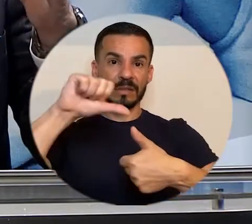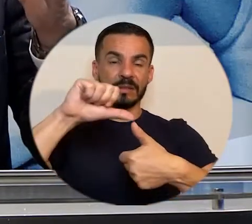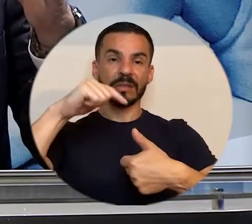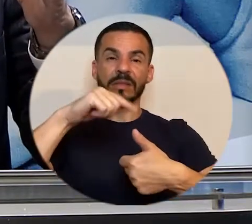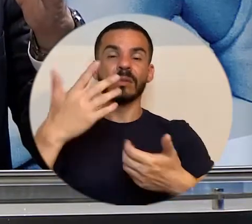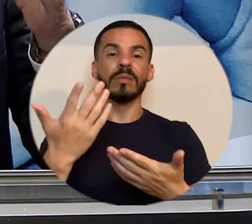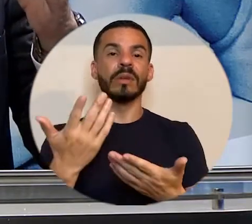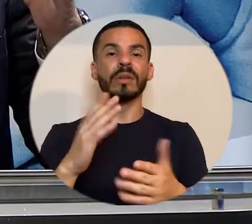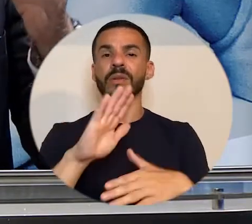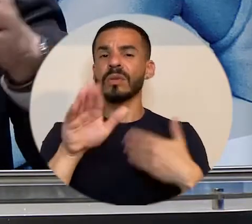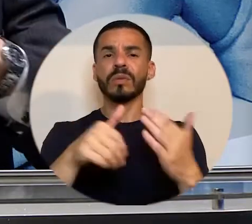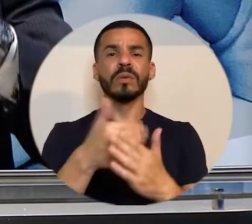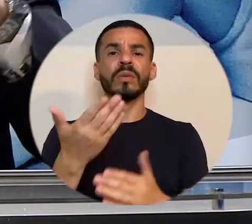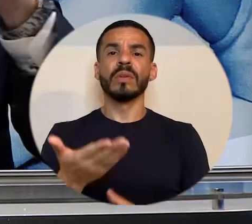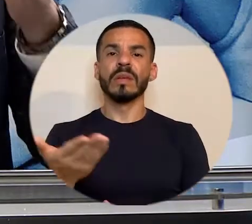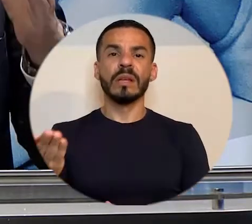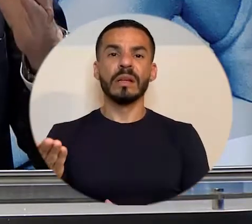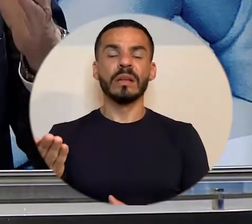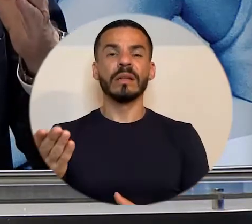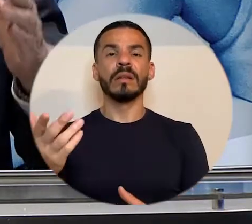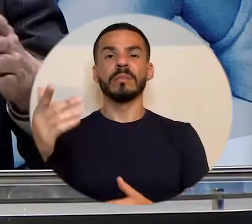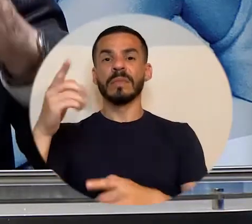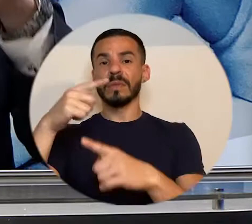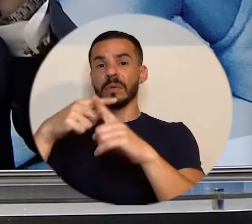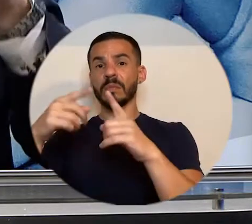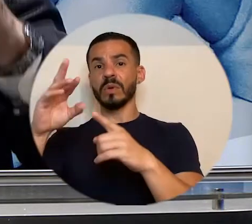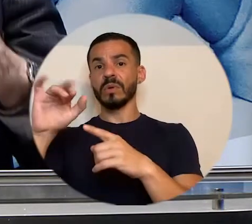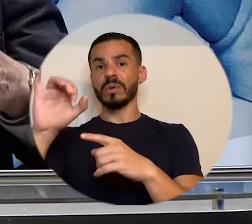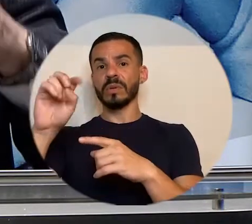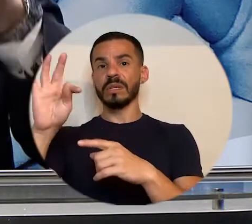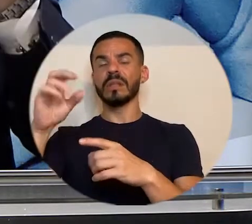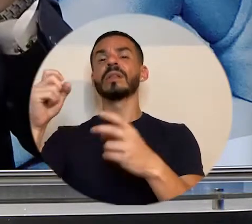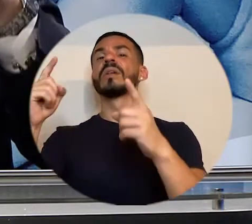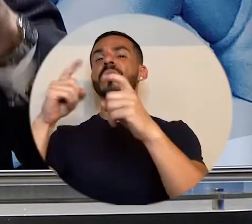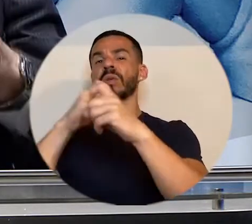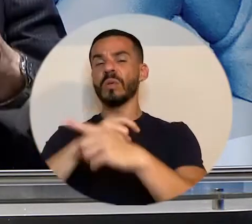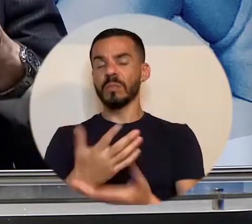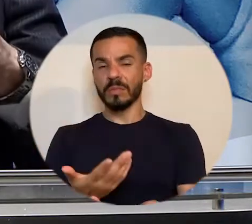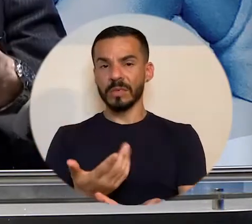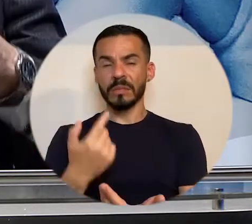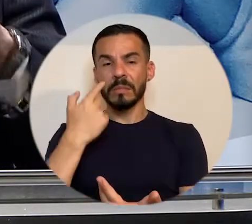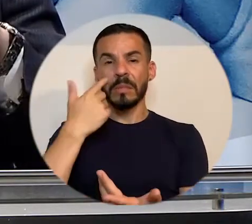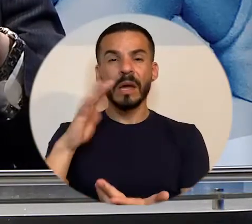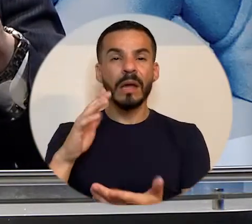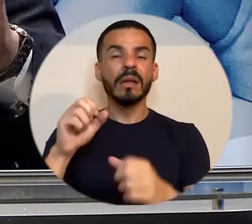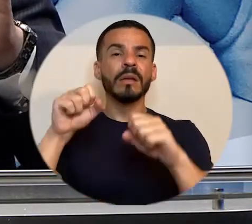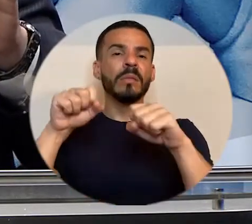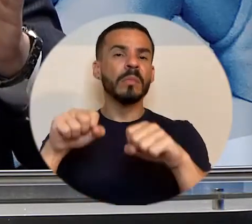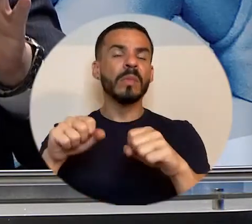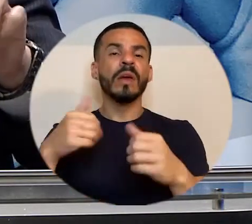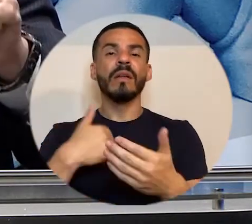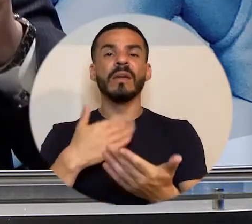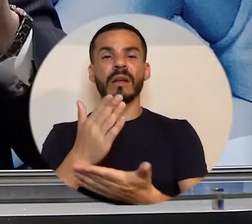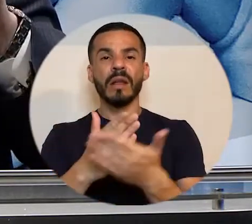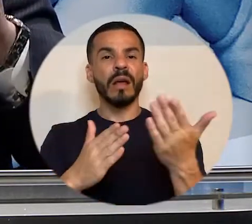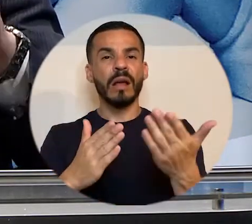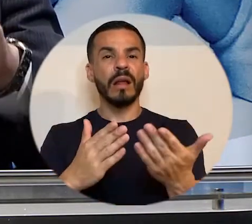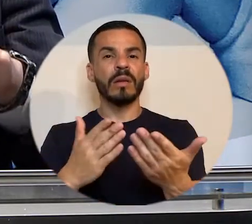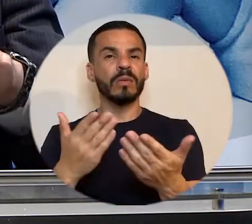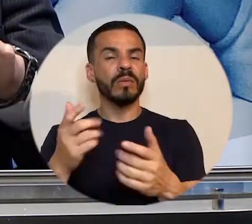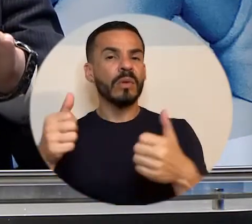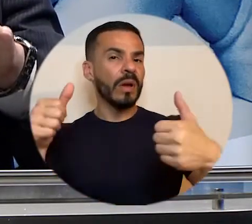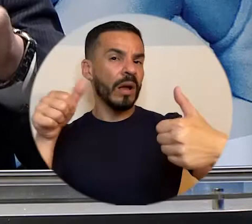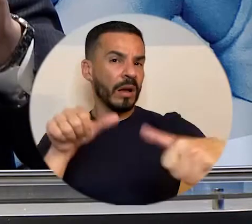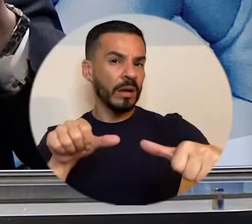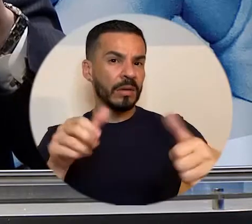grandes que Centroamérica. Todos los elementos del Medio Oriente son muy complejos. Pareciera que podría haber